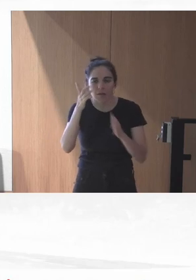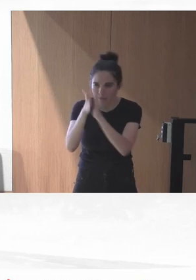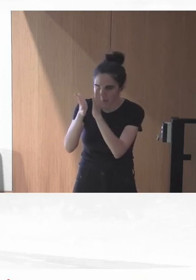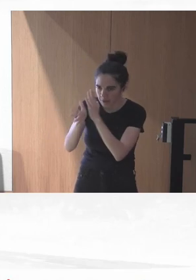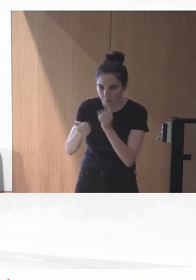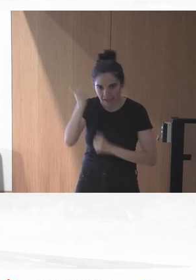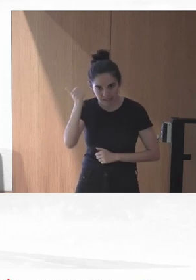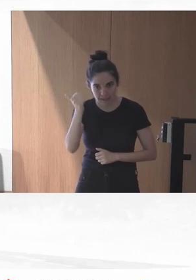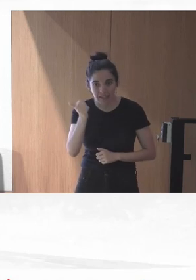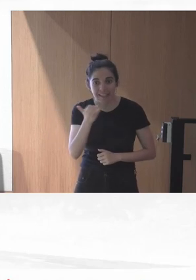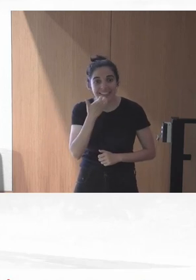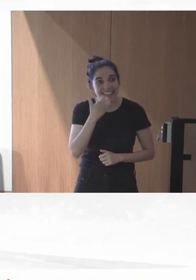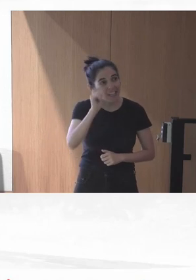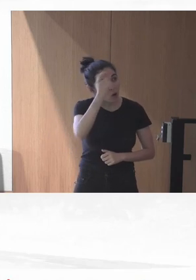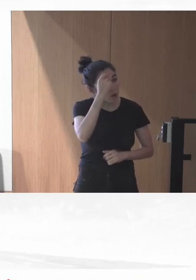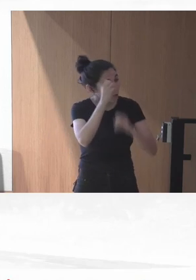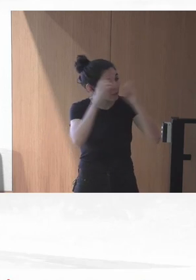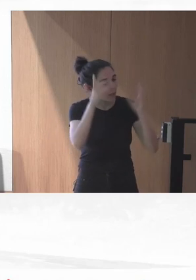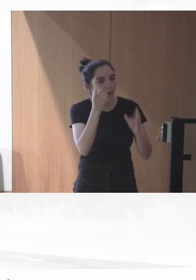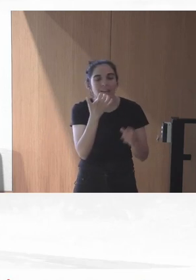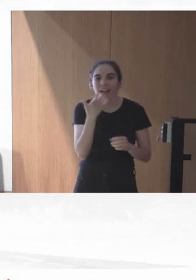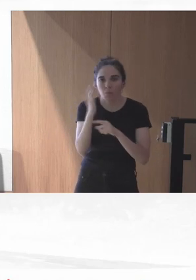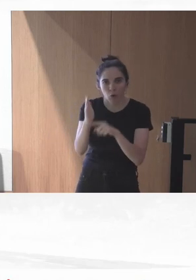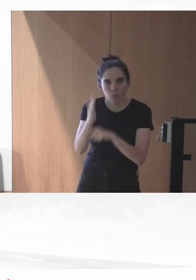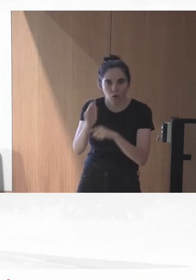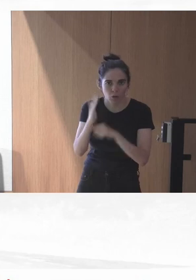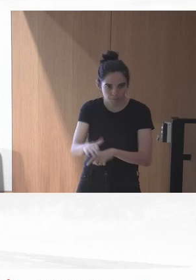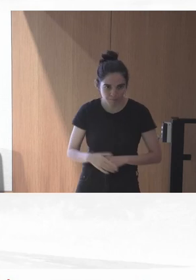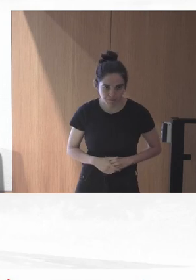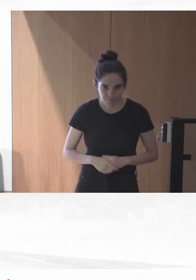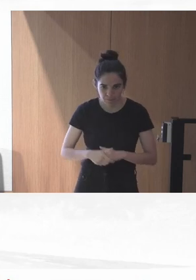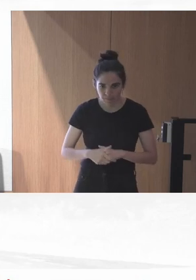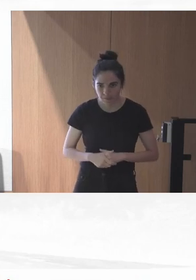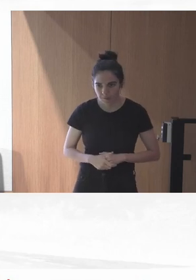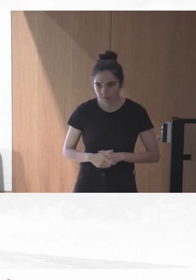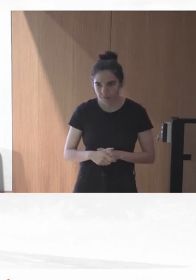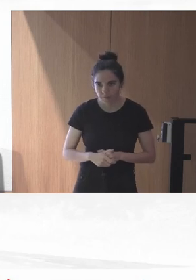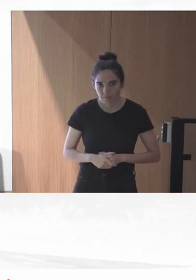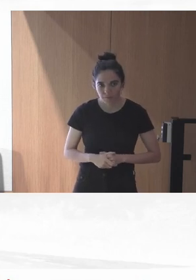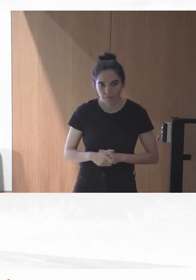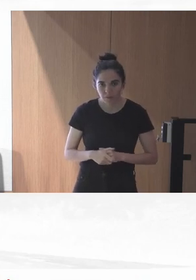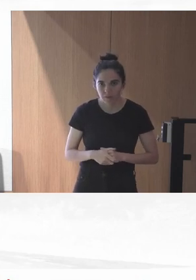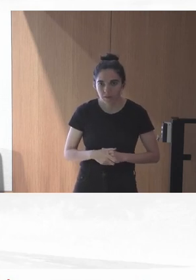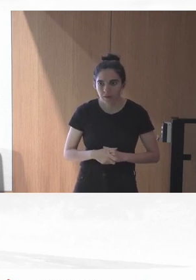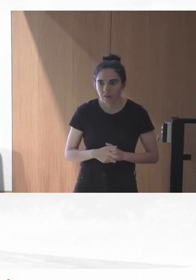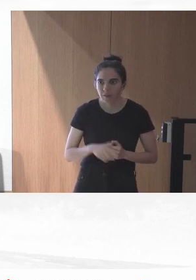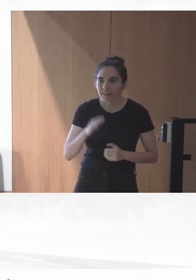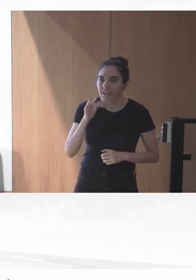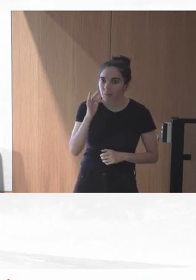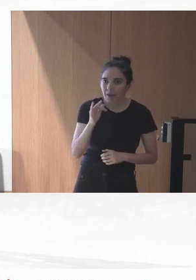que utilizarlo, que por favor se pusieran ejemplos y que se pudiera, sobre todo también,